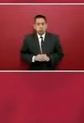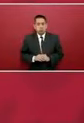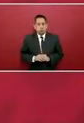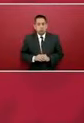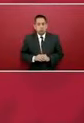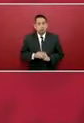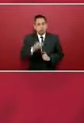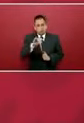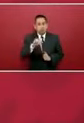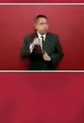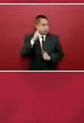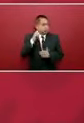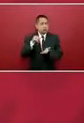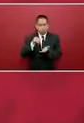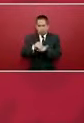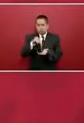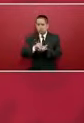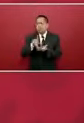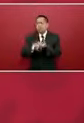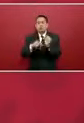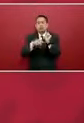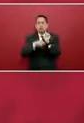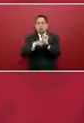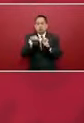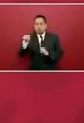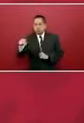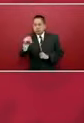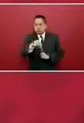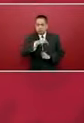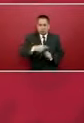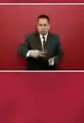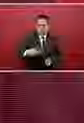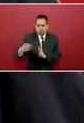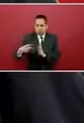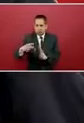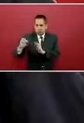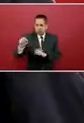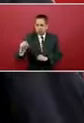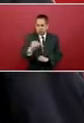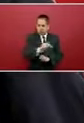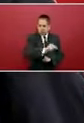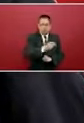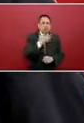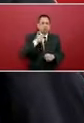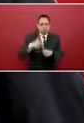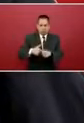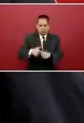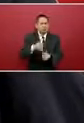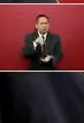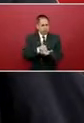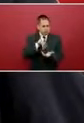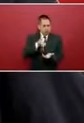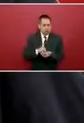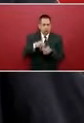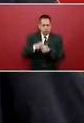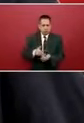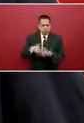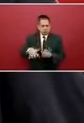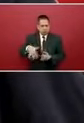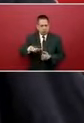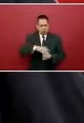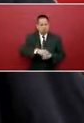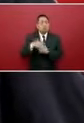Sí, siguen habiendo tomas clandestinas y seguimos adelante. Ya vamos